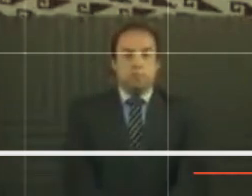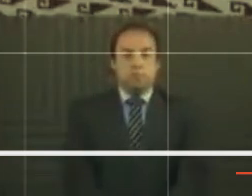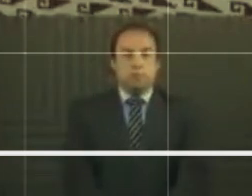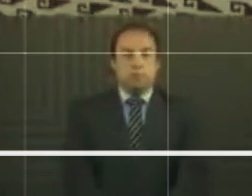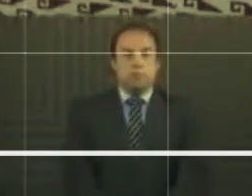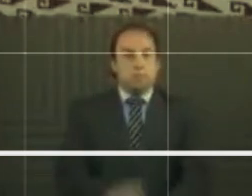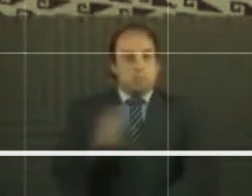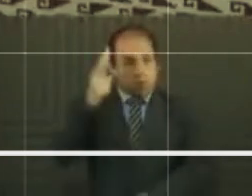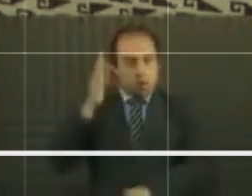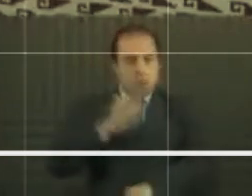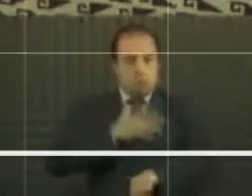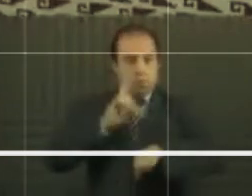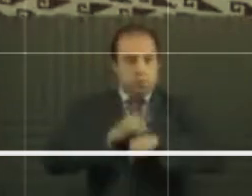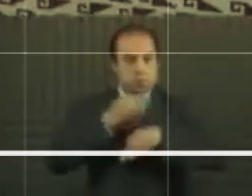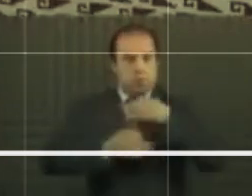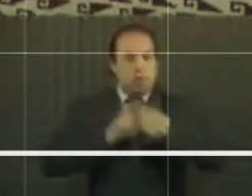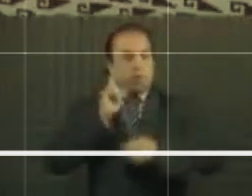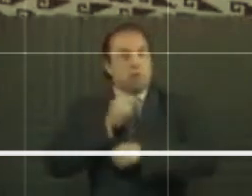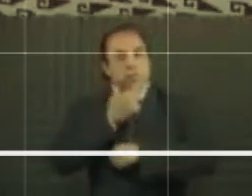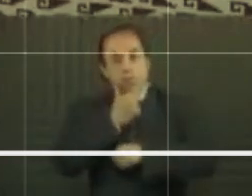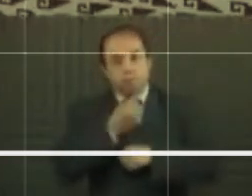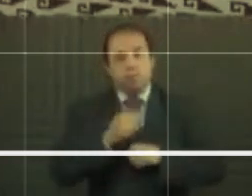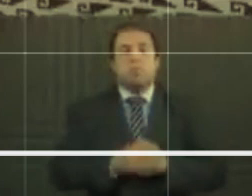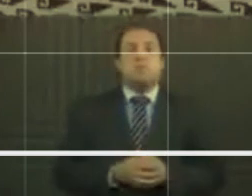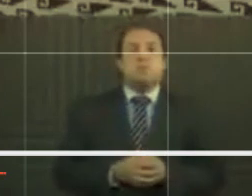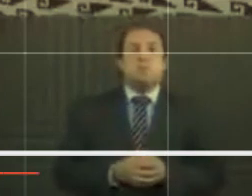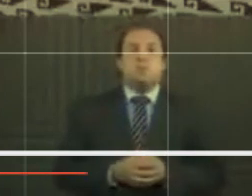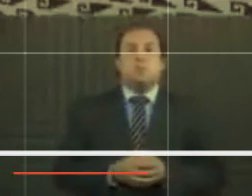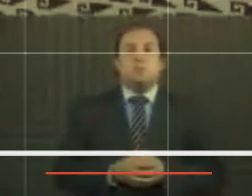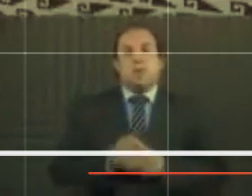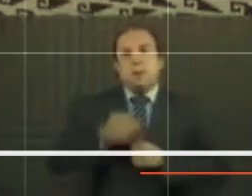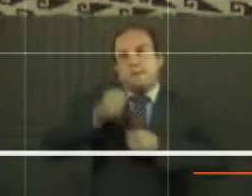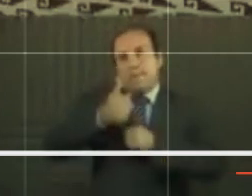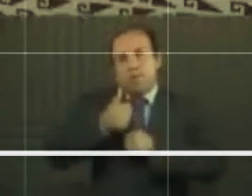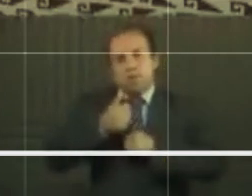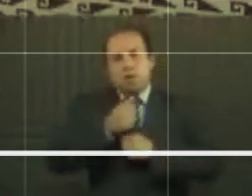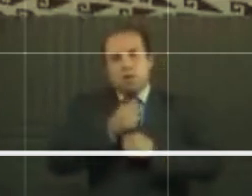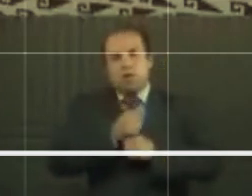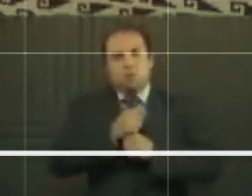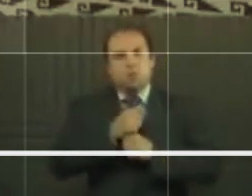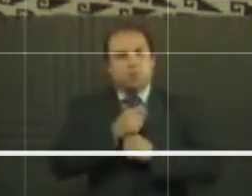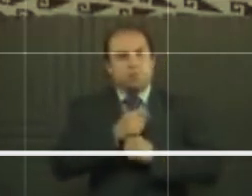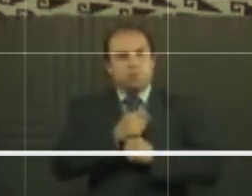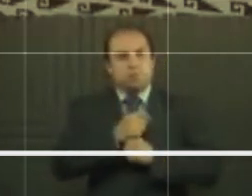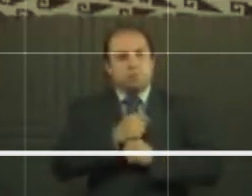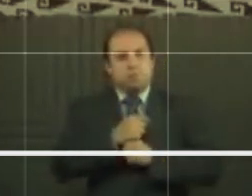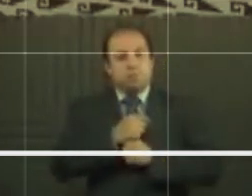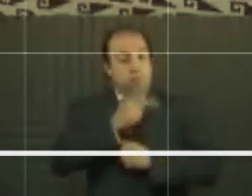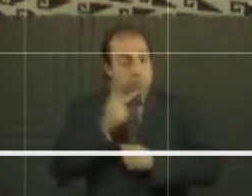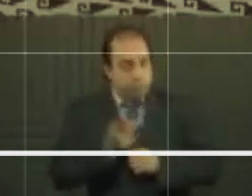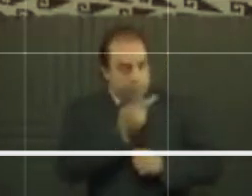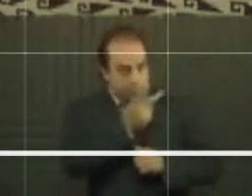Hola, buenos días a todos y a todas. En principio, preguntar,